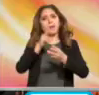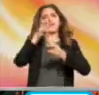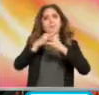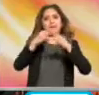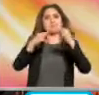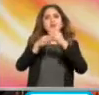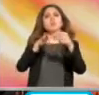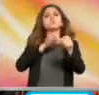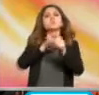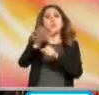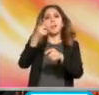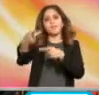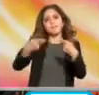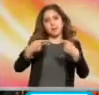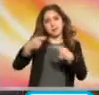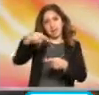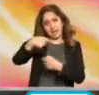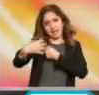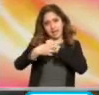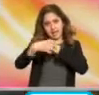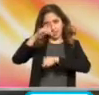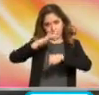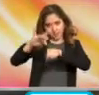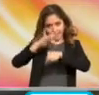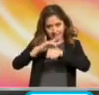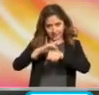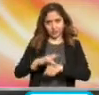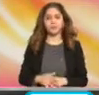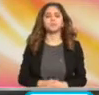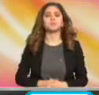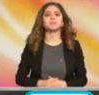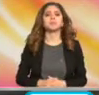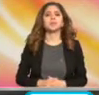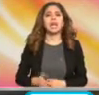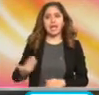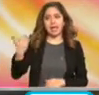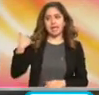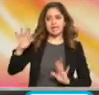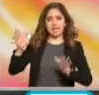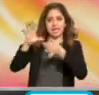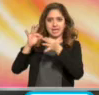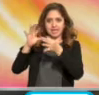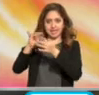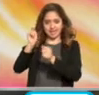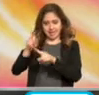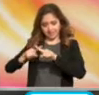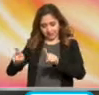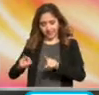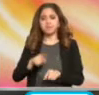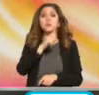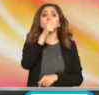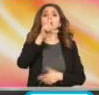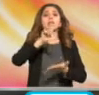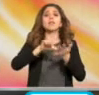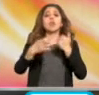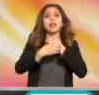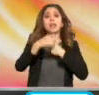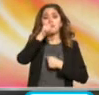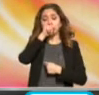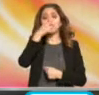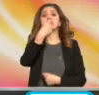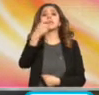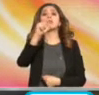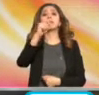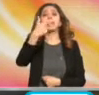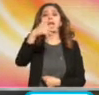de este caldo de queso. Ahí están ya claras las dudas. Caldo de queso. Sí, ya. Vamos a verlo. Y vamos a necesitar 1 litro de caldo de pollo,